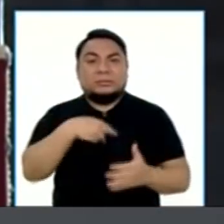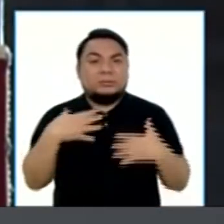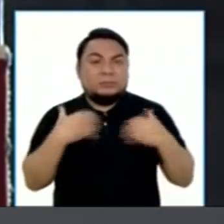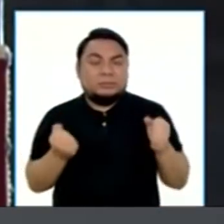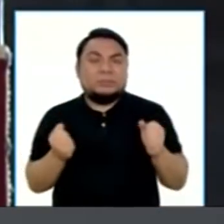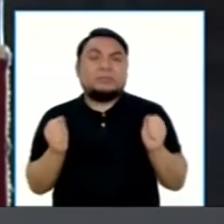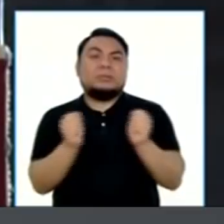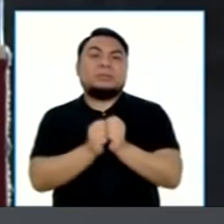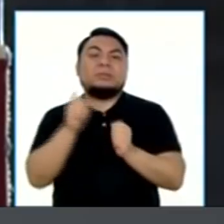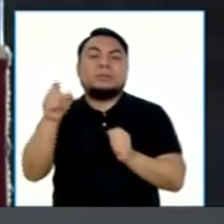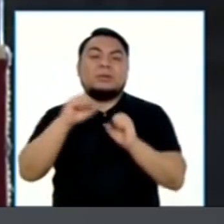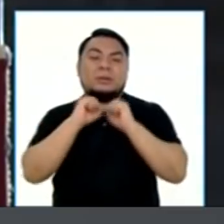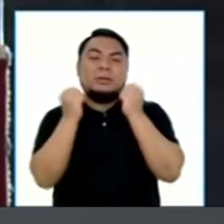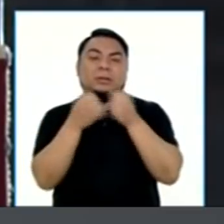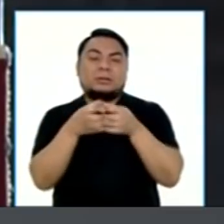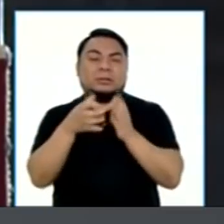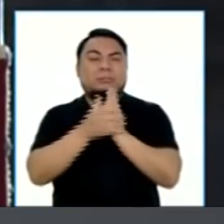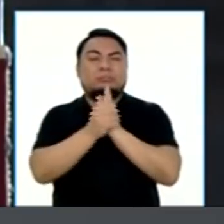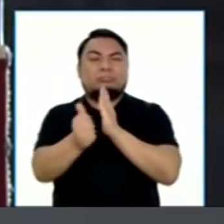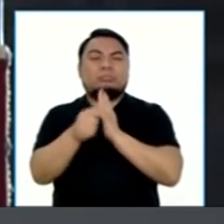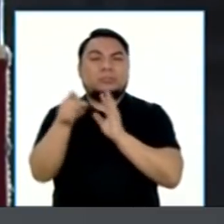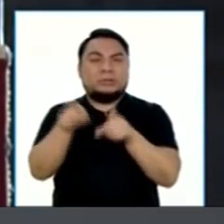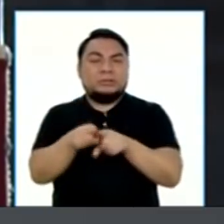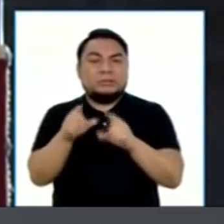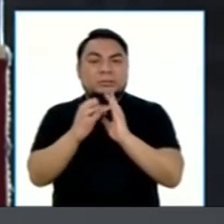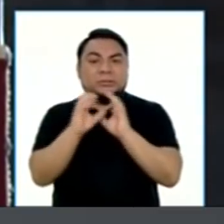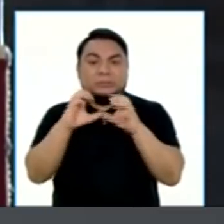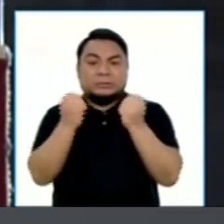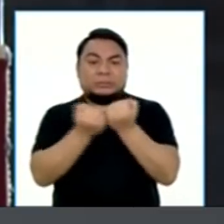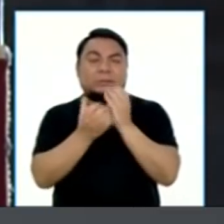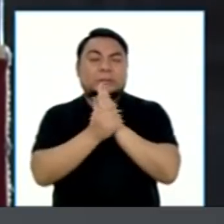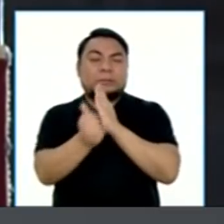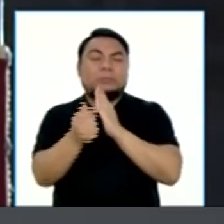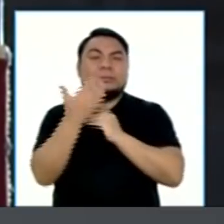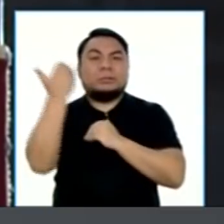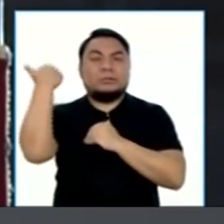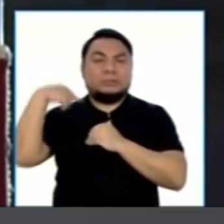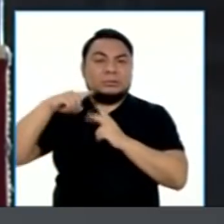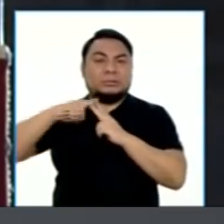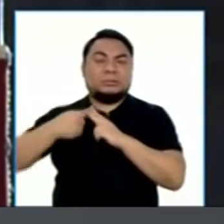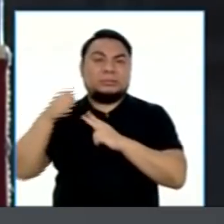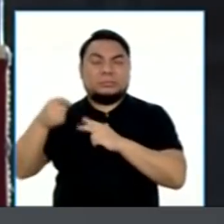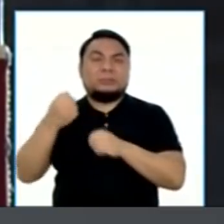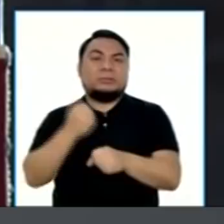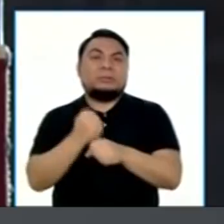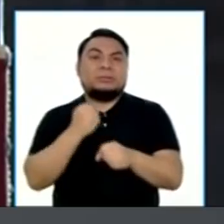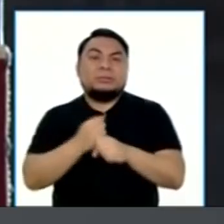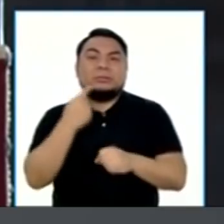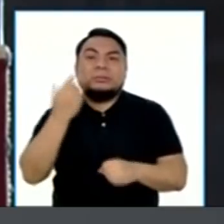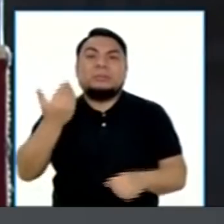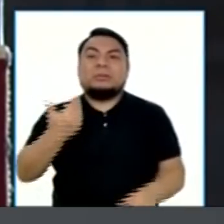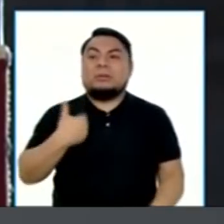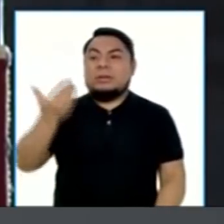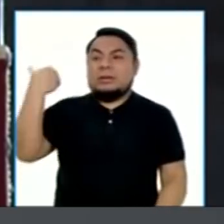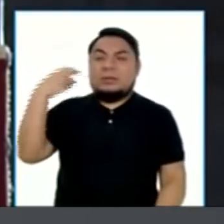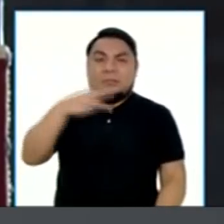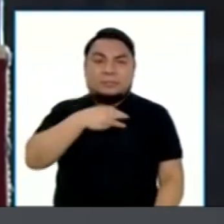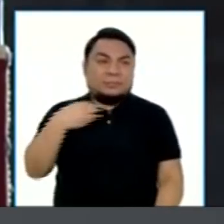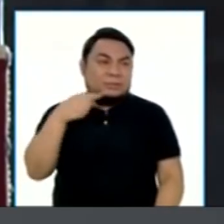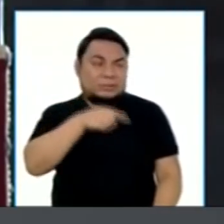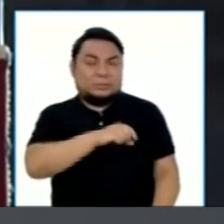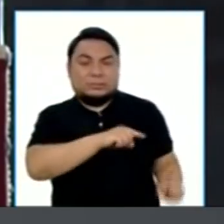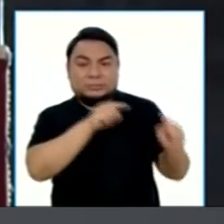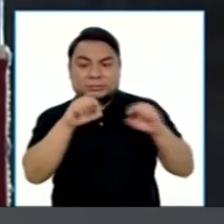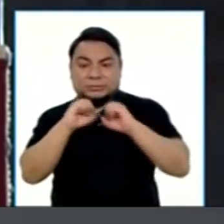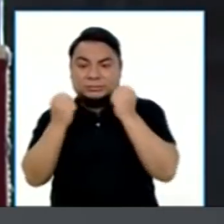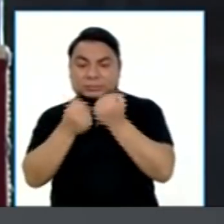de Salud y el equipo de expertos, el mismo equipo de expertos que fue instalado durante la gestión de mi antecesor. Y ellos